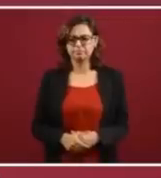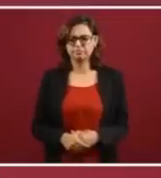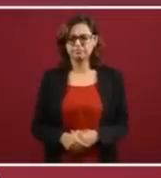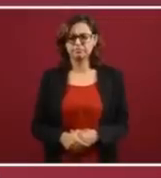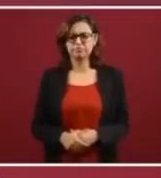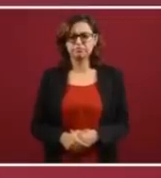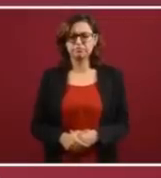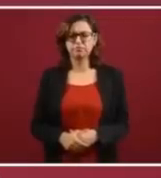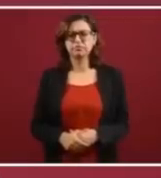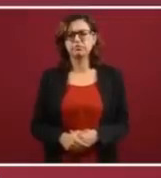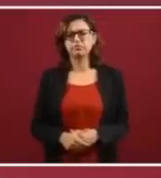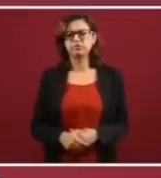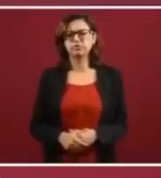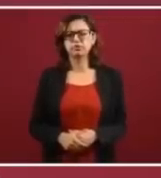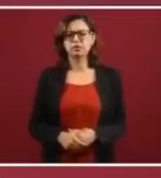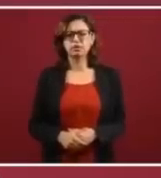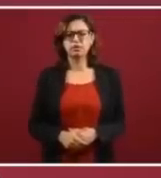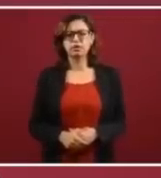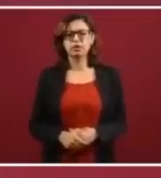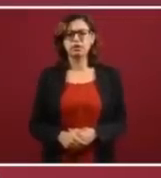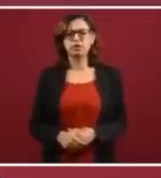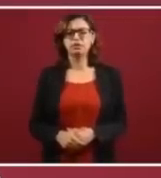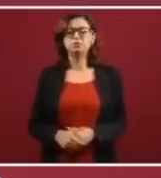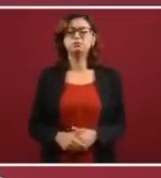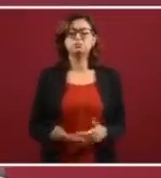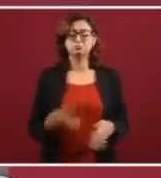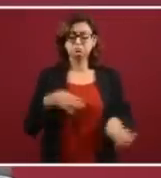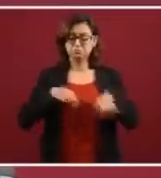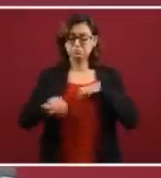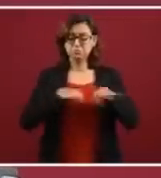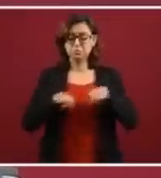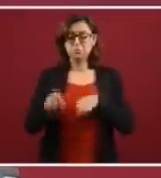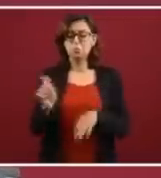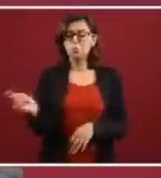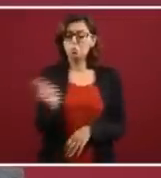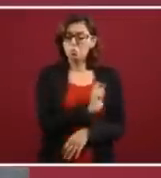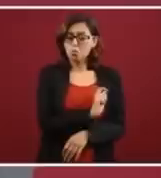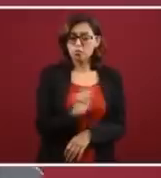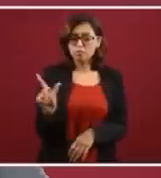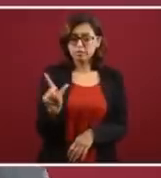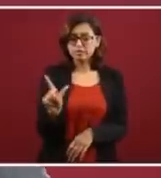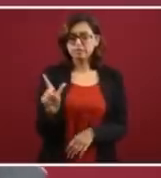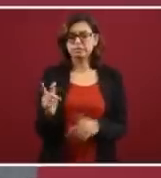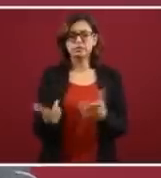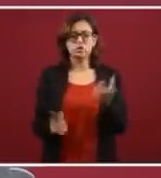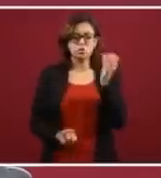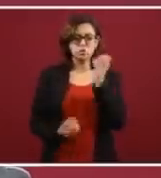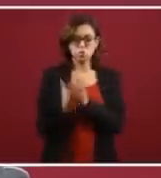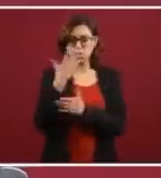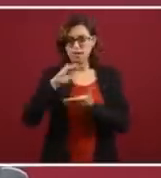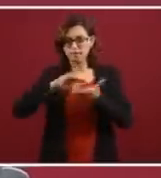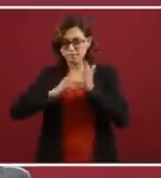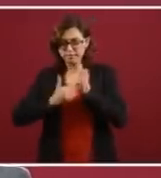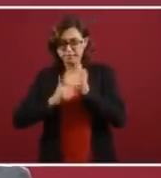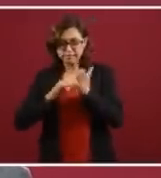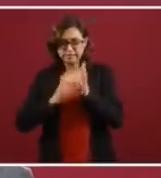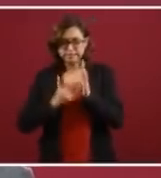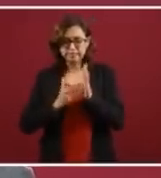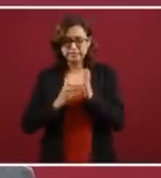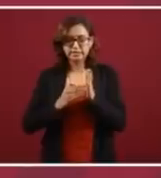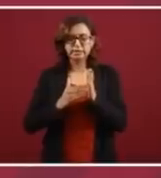haciendo también de manera profesional, es una estrategia nueva en